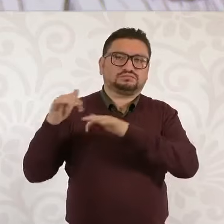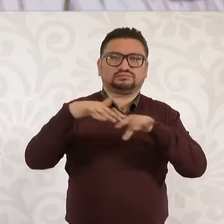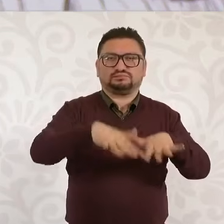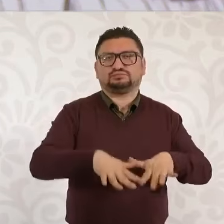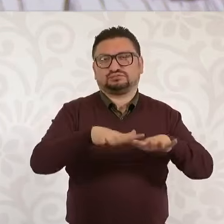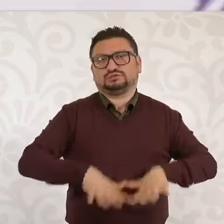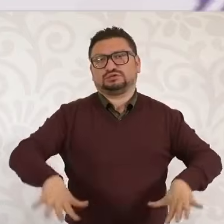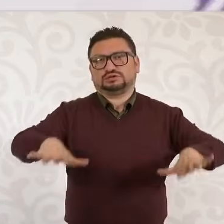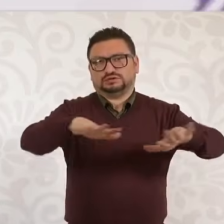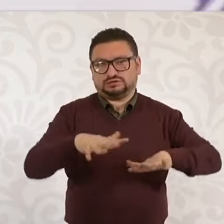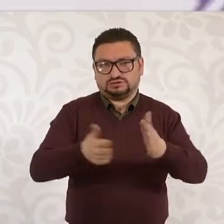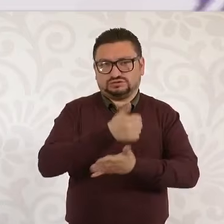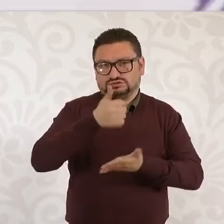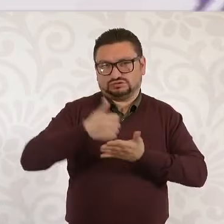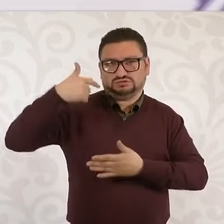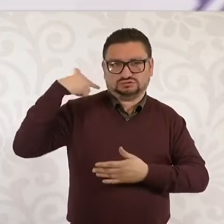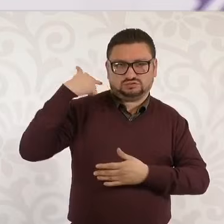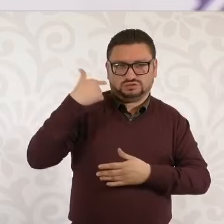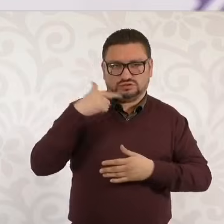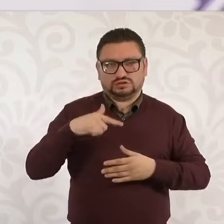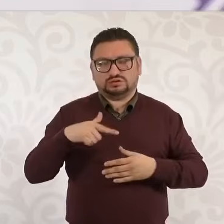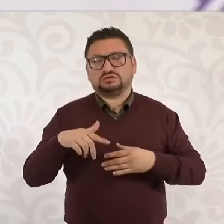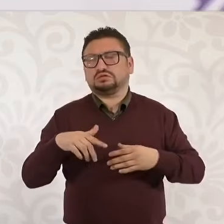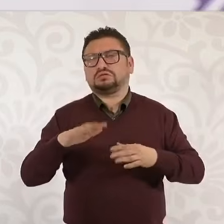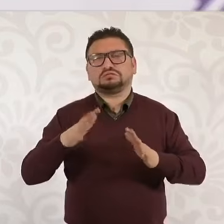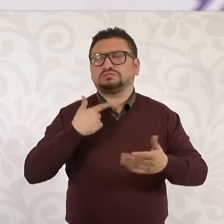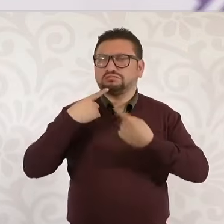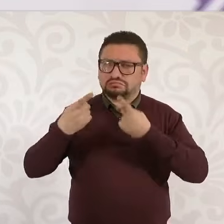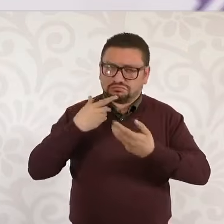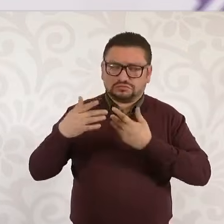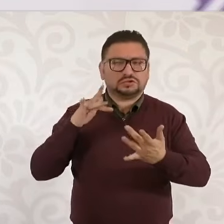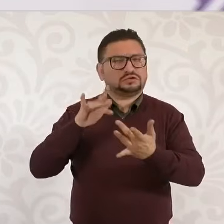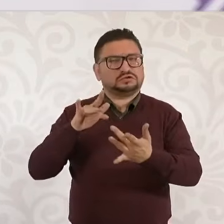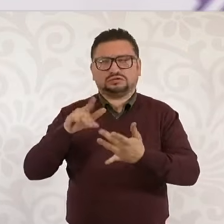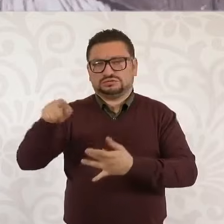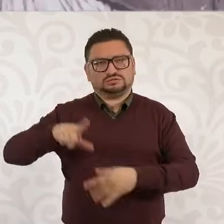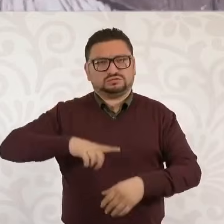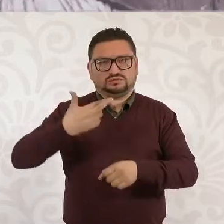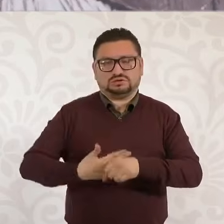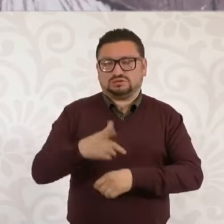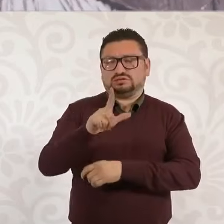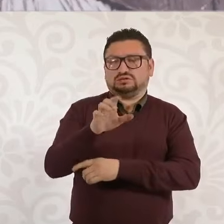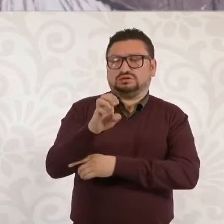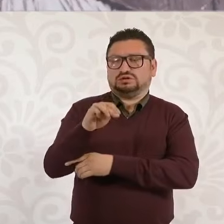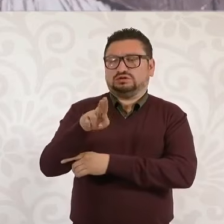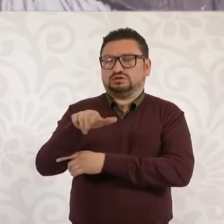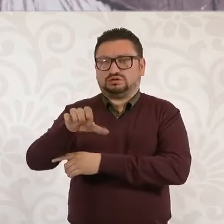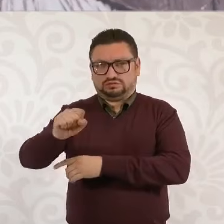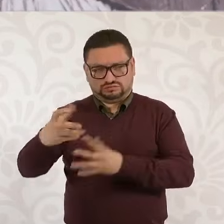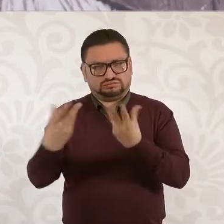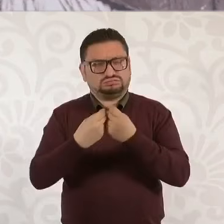zona metropolitana de Guadalajara. Nos lo agradeció. Hemos estado en mucho contacto con el gobernador Lemos